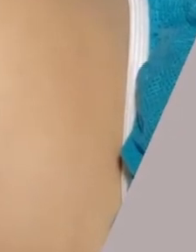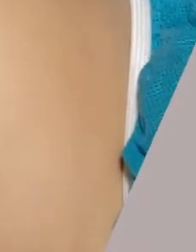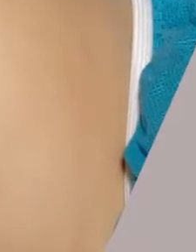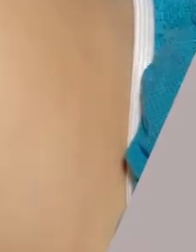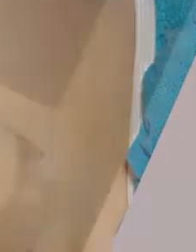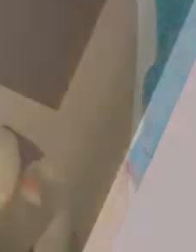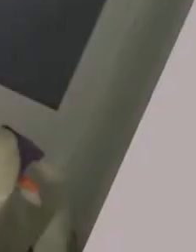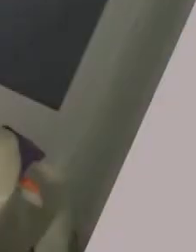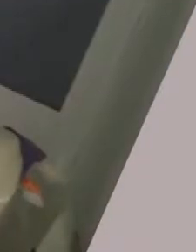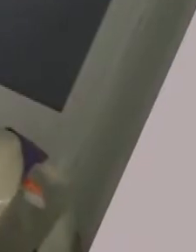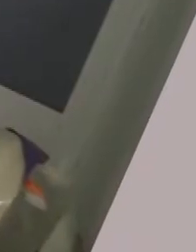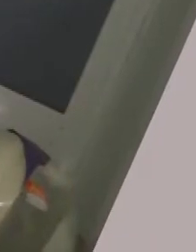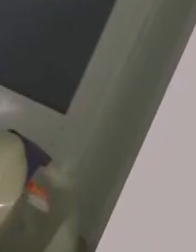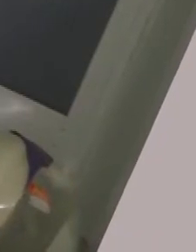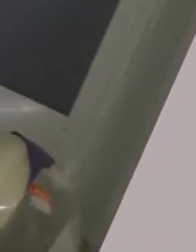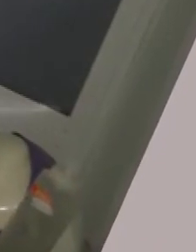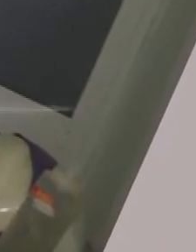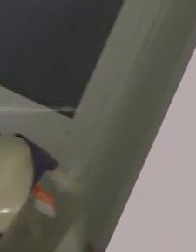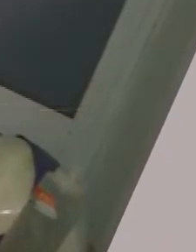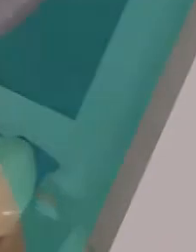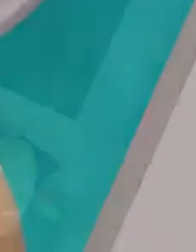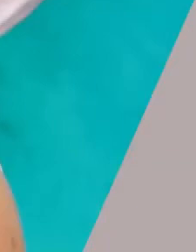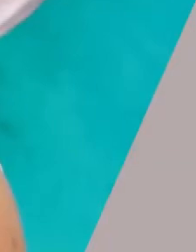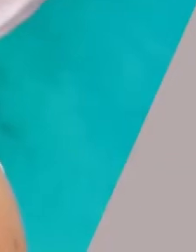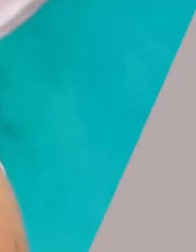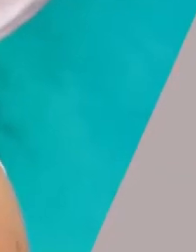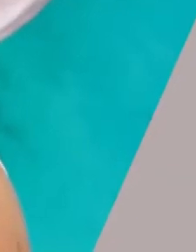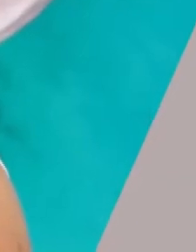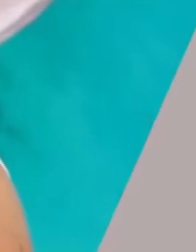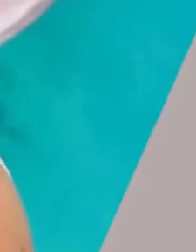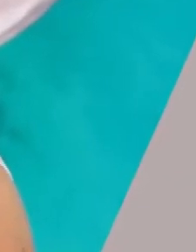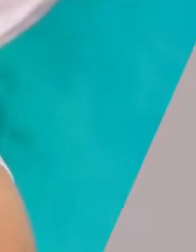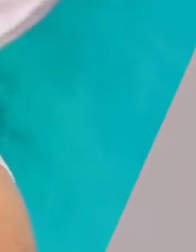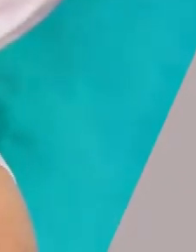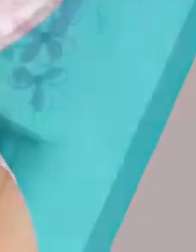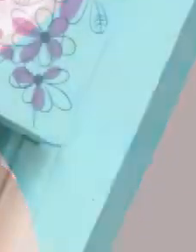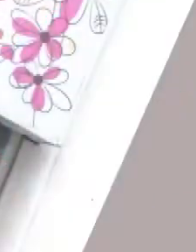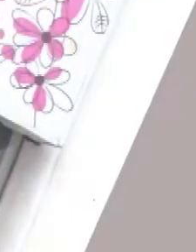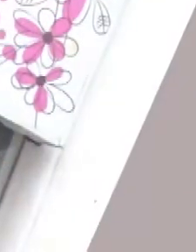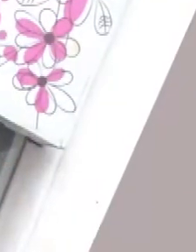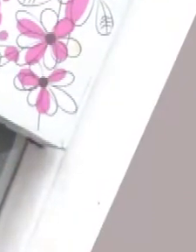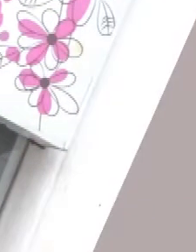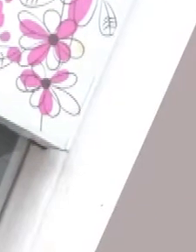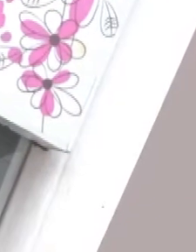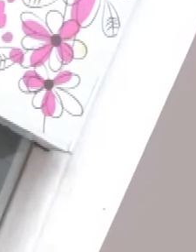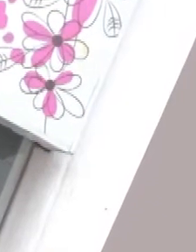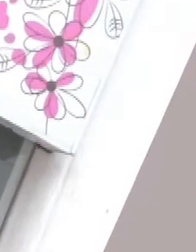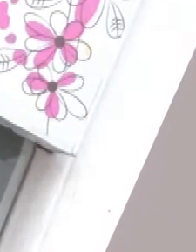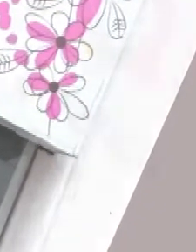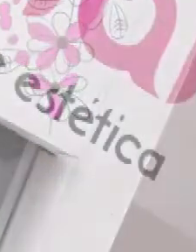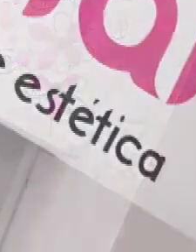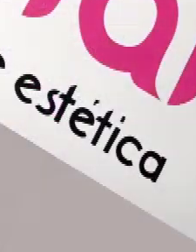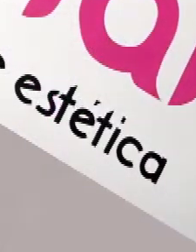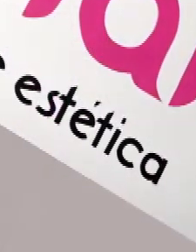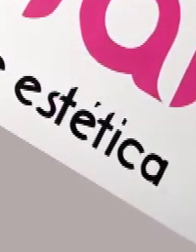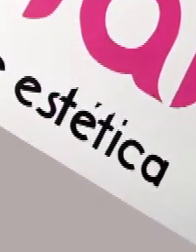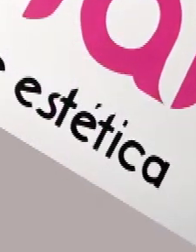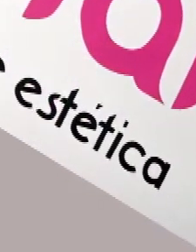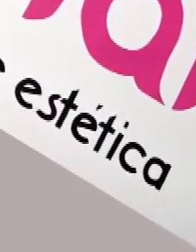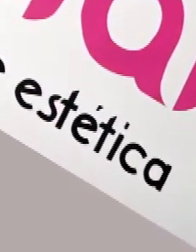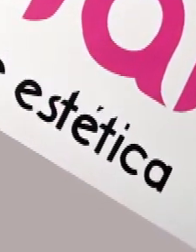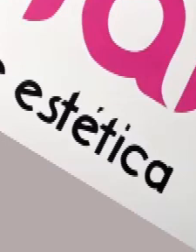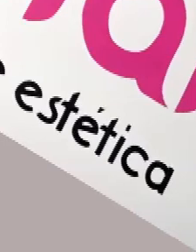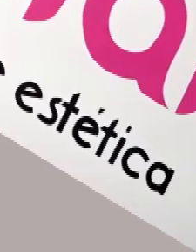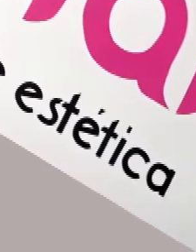en la calle 49A, número 1129 del barrio Colombia. Aparta tu cita al